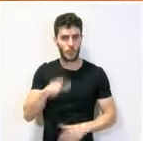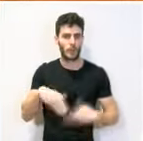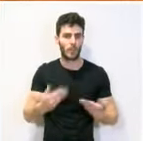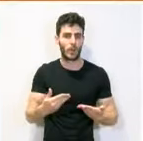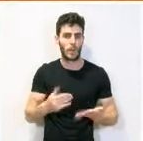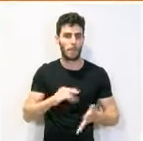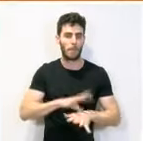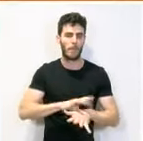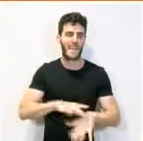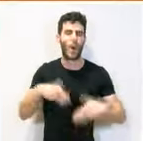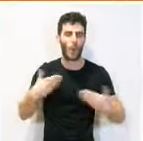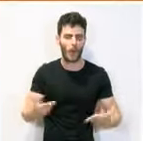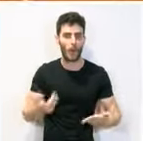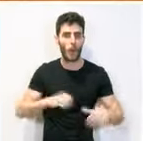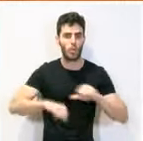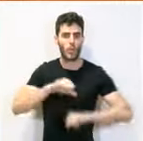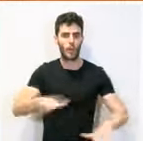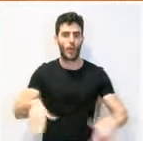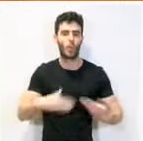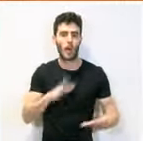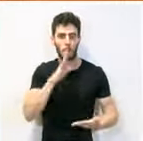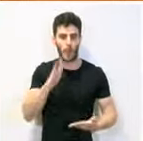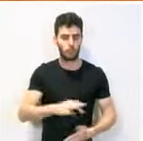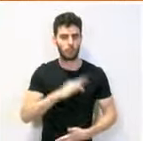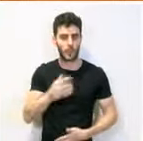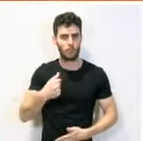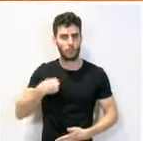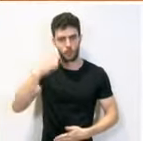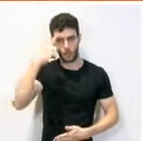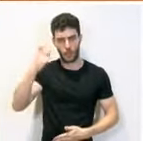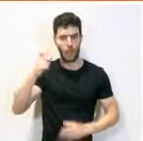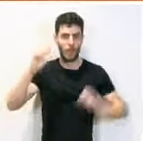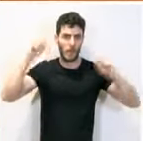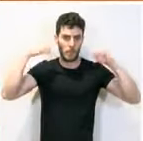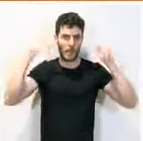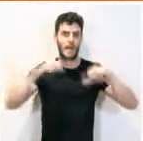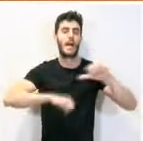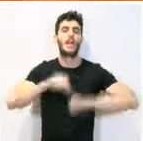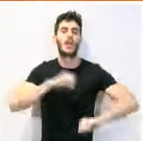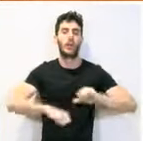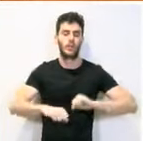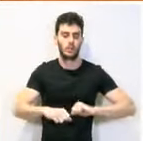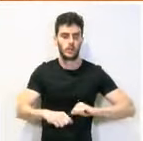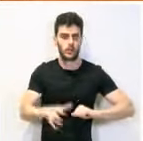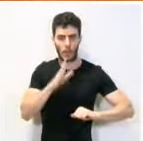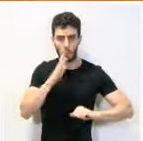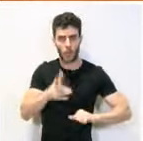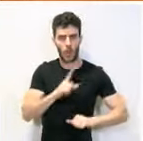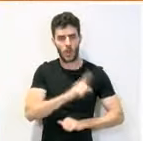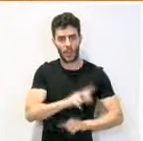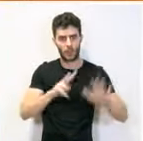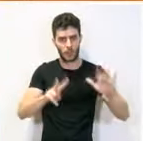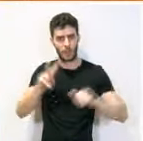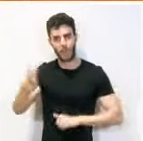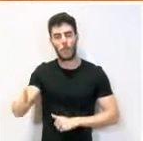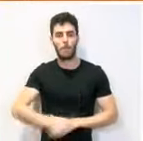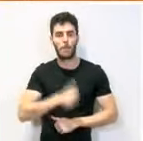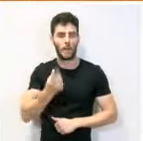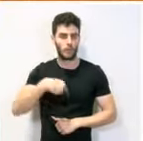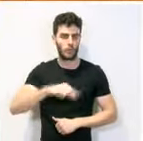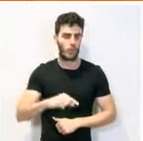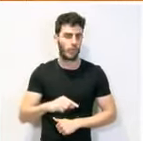qué médicos o con qué cirujanos, ¿no? Porque las intervenciones supongo que las practicarán cirujanos, porque con 172 más no